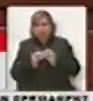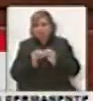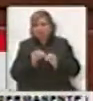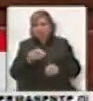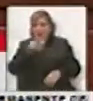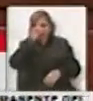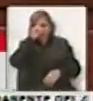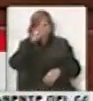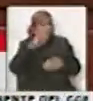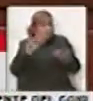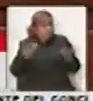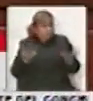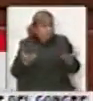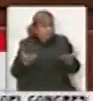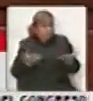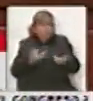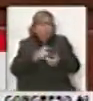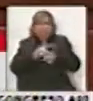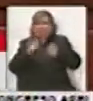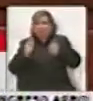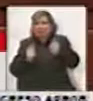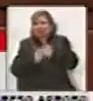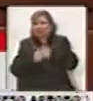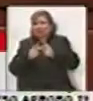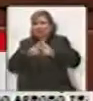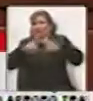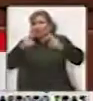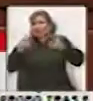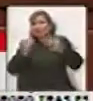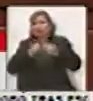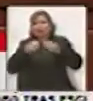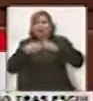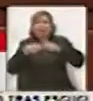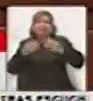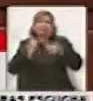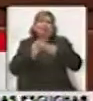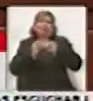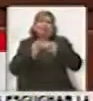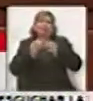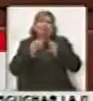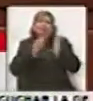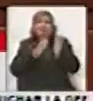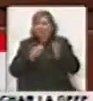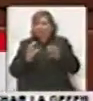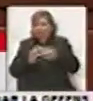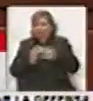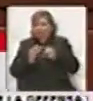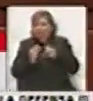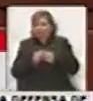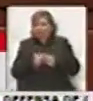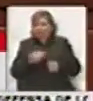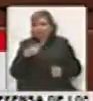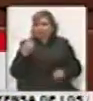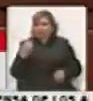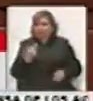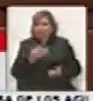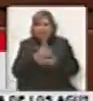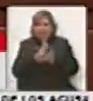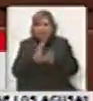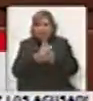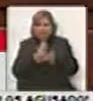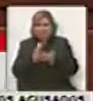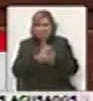Perú, sino que al revés, los grandes problemas se tienen que resolver de manera asociativa y tenemos que